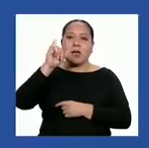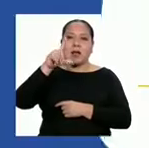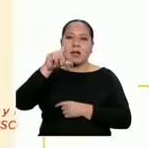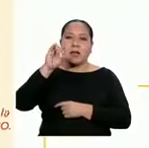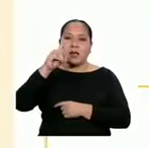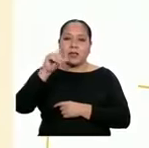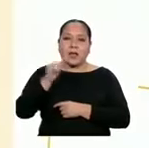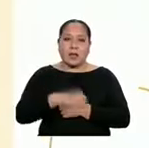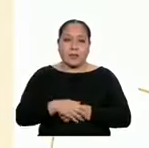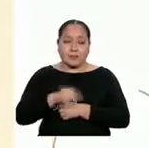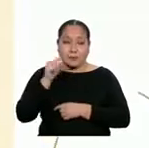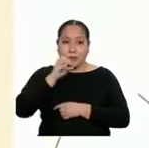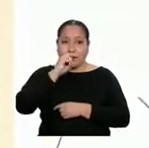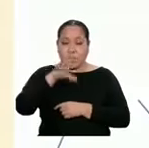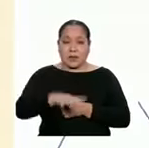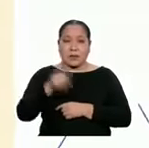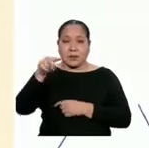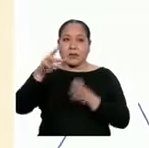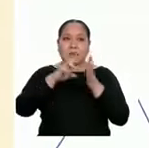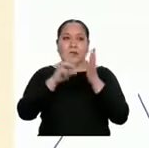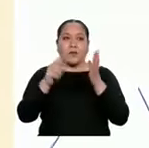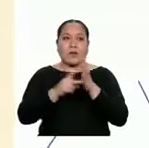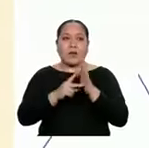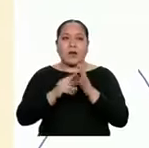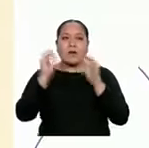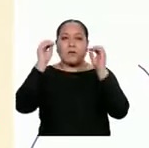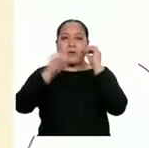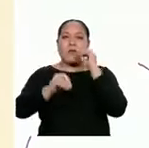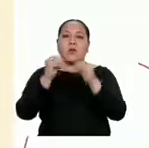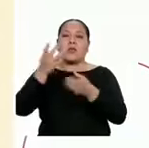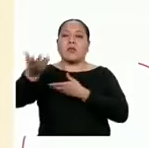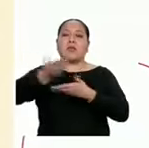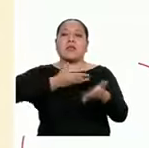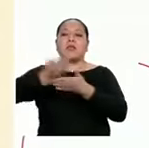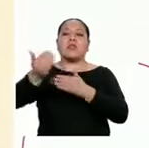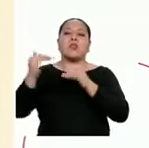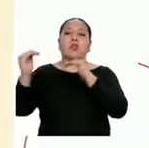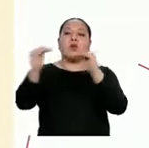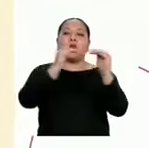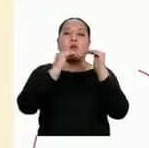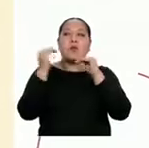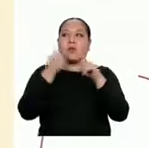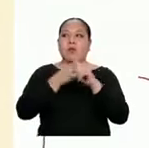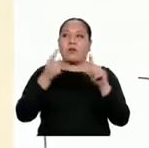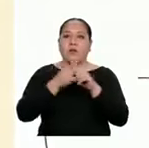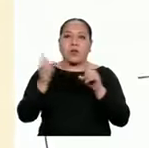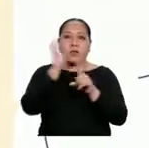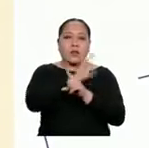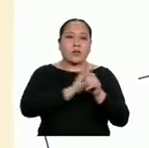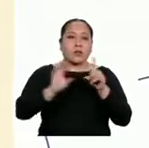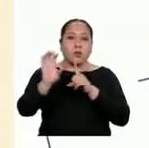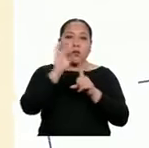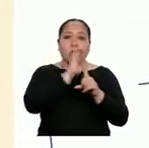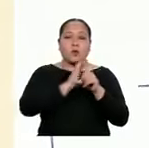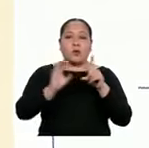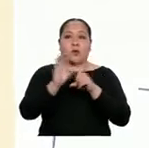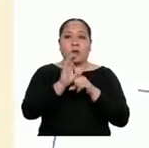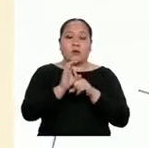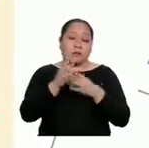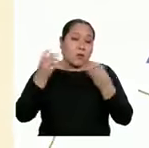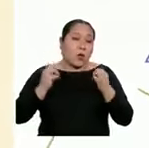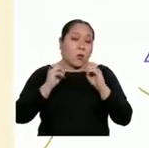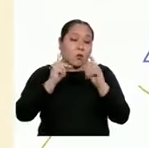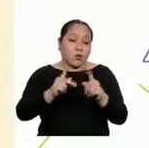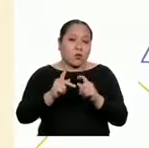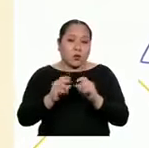UNESCO, se refiere a la presencia e interacción equitativa de diversas culturas y a la